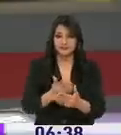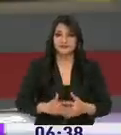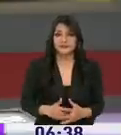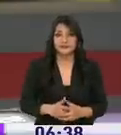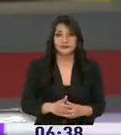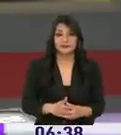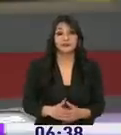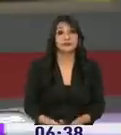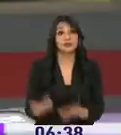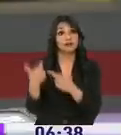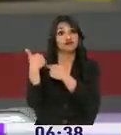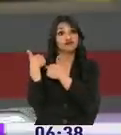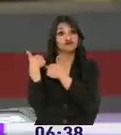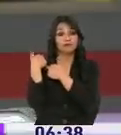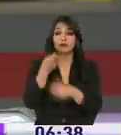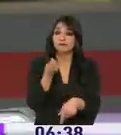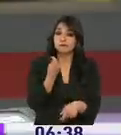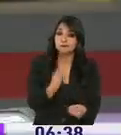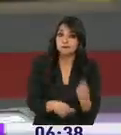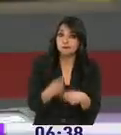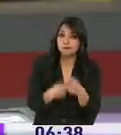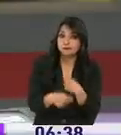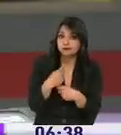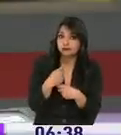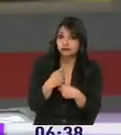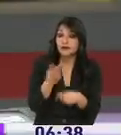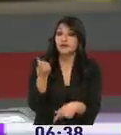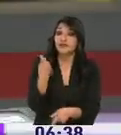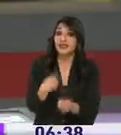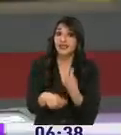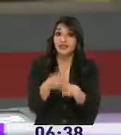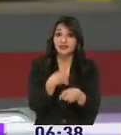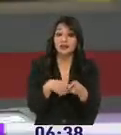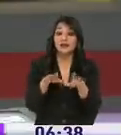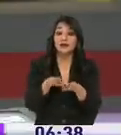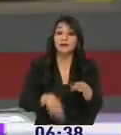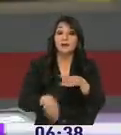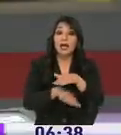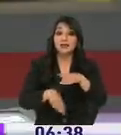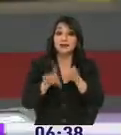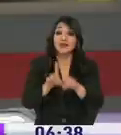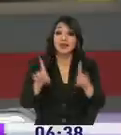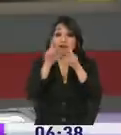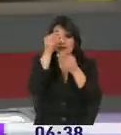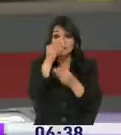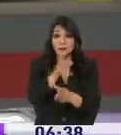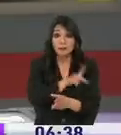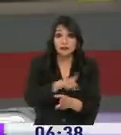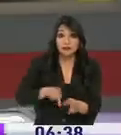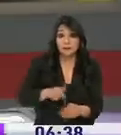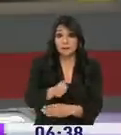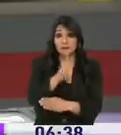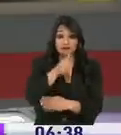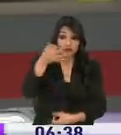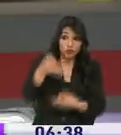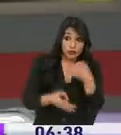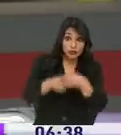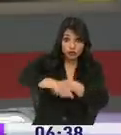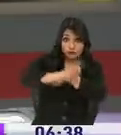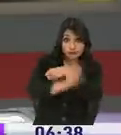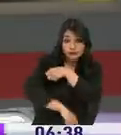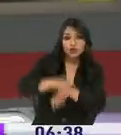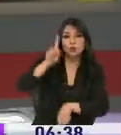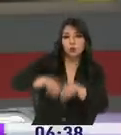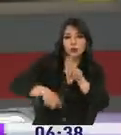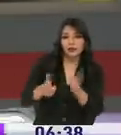los responsables de la comercialización, o sea, de la venta de la base de datos con información privada, no podrían ser judicializados